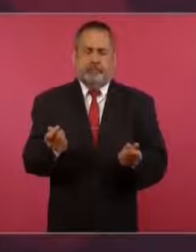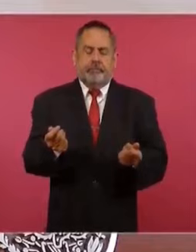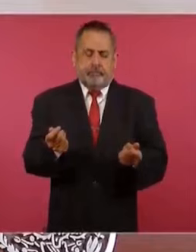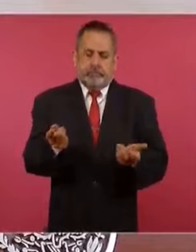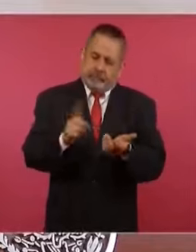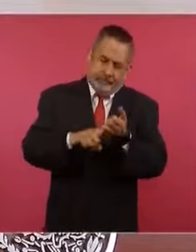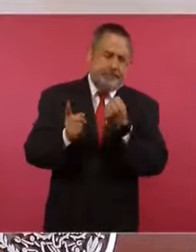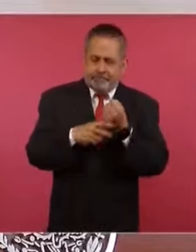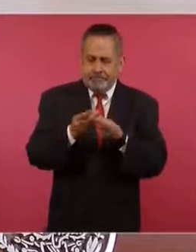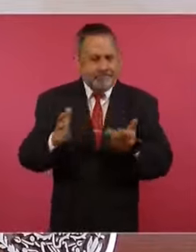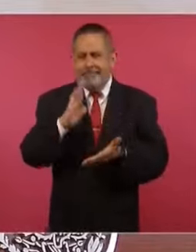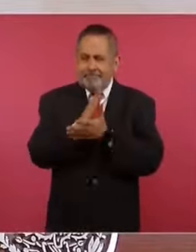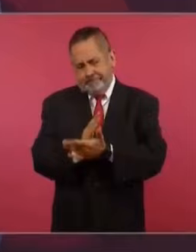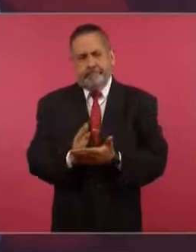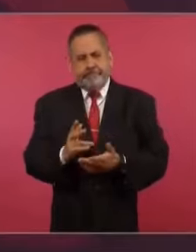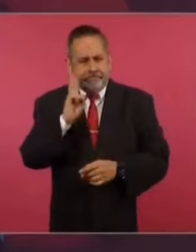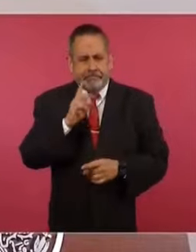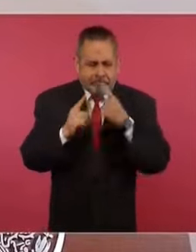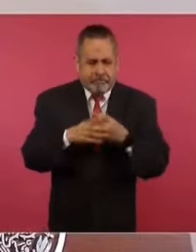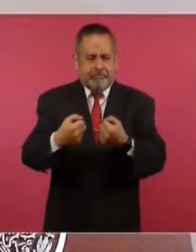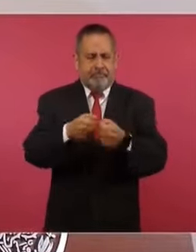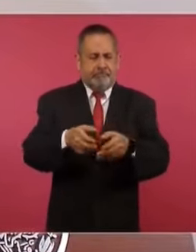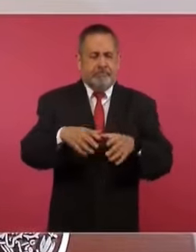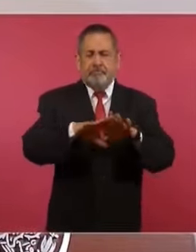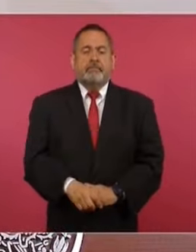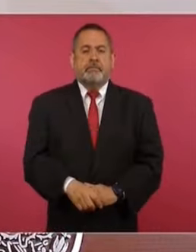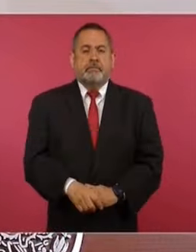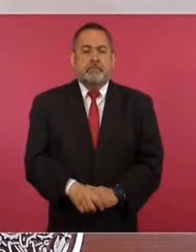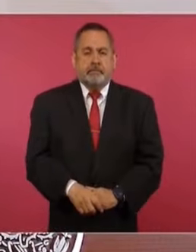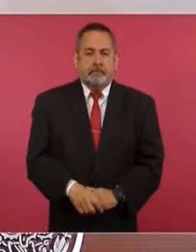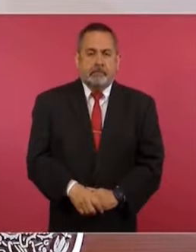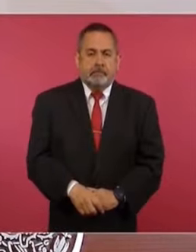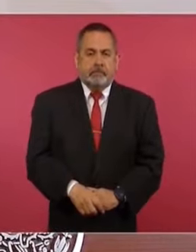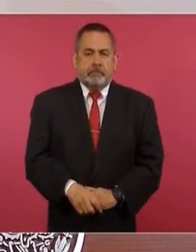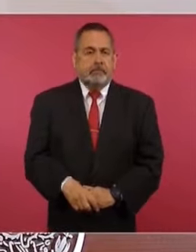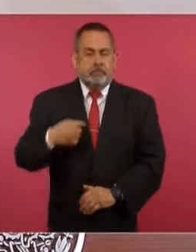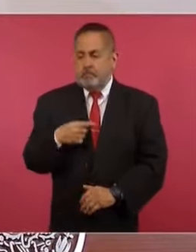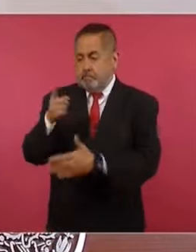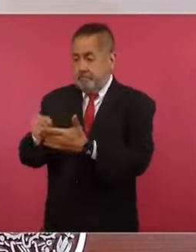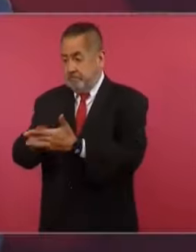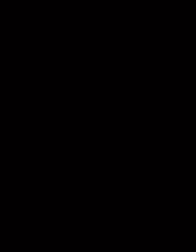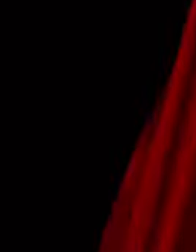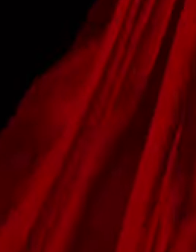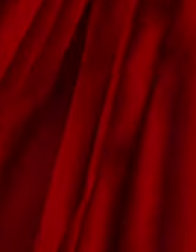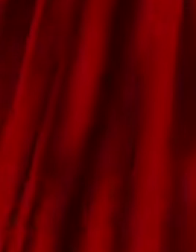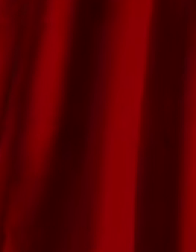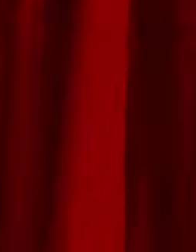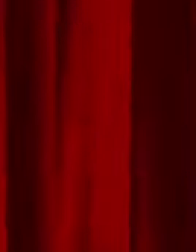de fondo para que cese el fuego en la franja de Gaza, sin que nosotros condenemos a nadie.